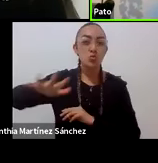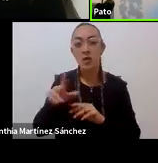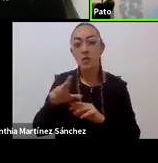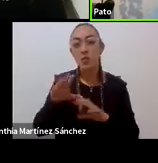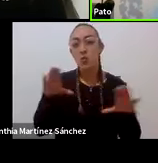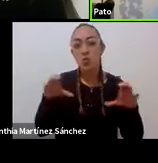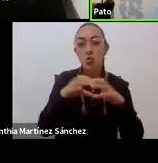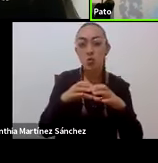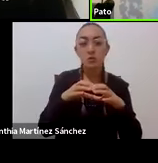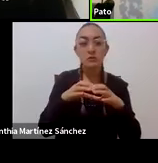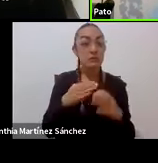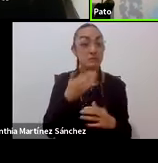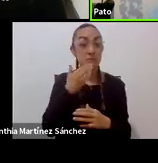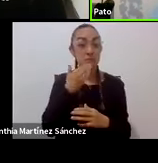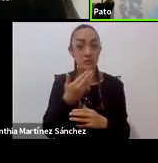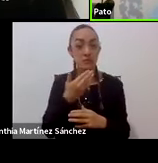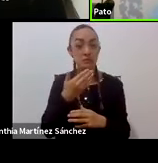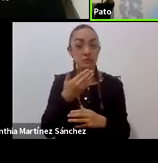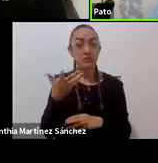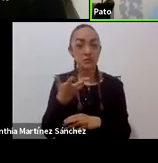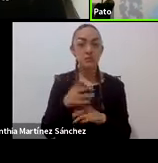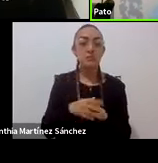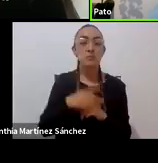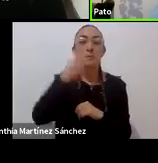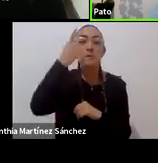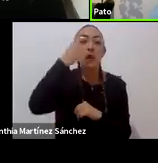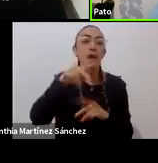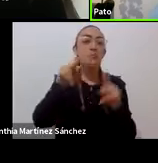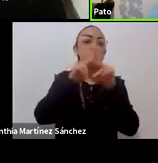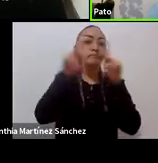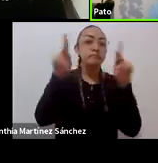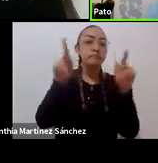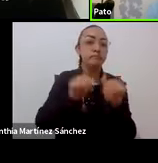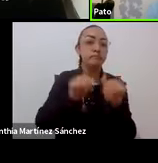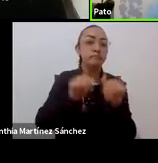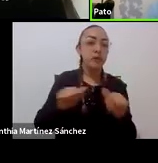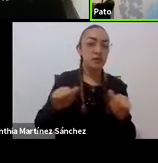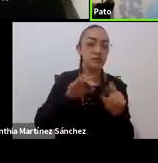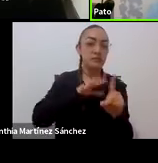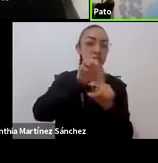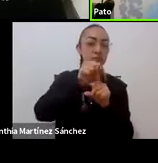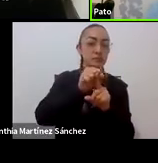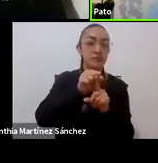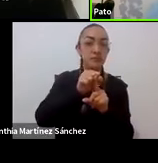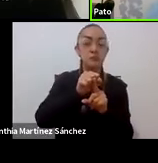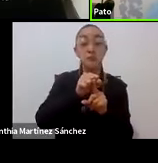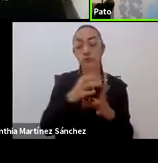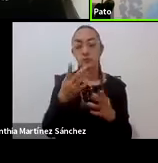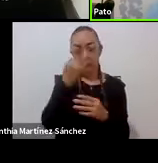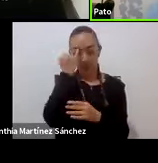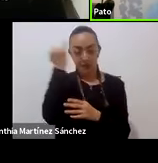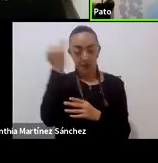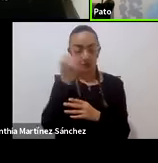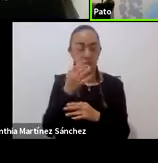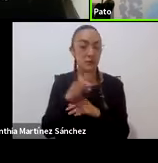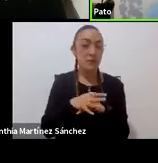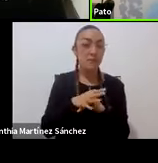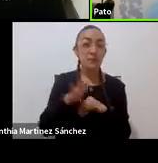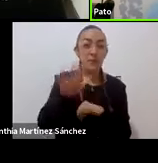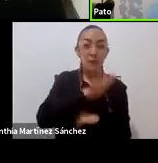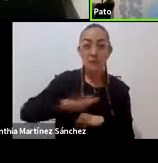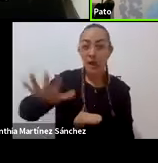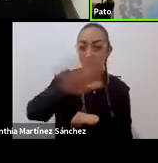para llegar a pacificar, ¿no? Es decir, si el barrio está sano, si el barrio está limpio, si